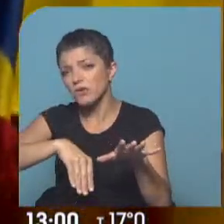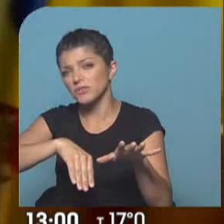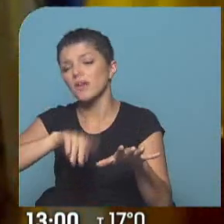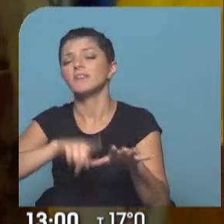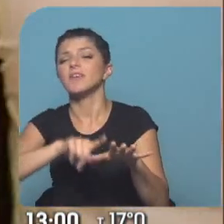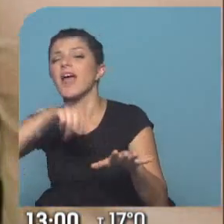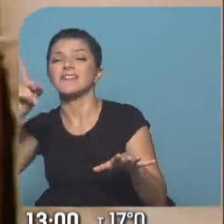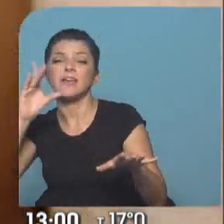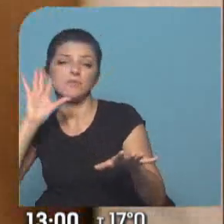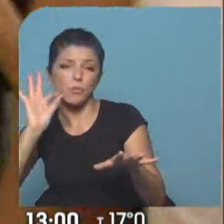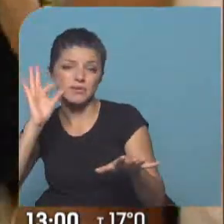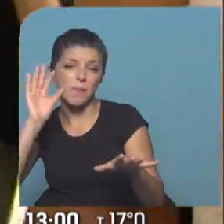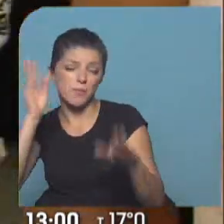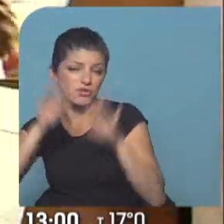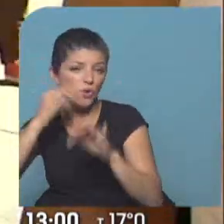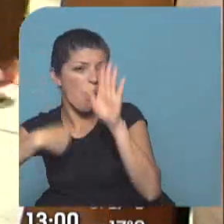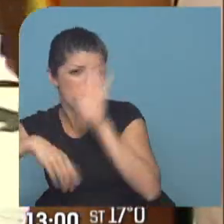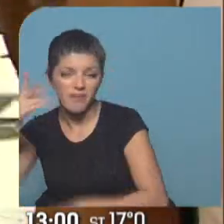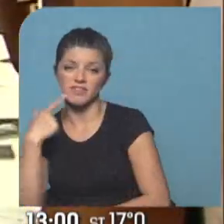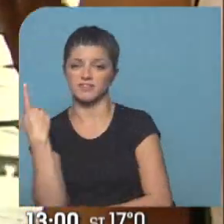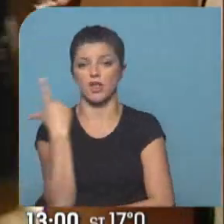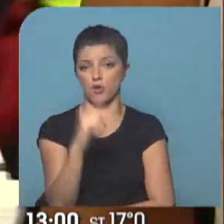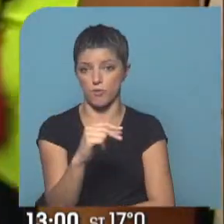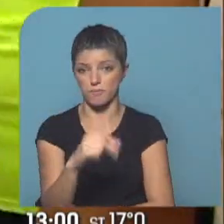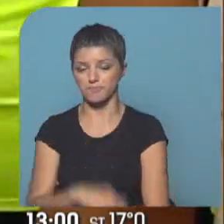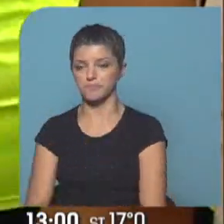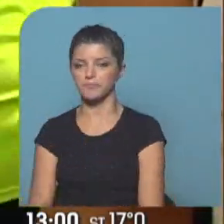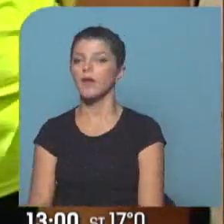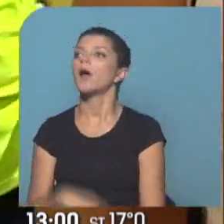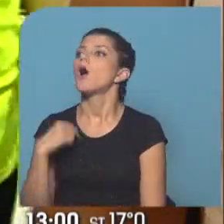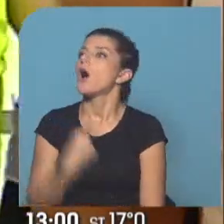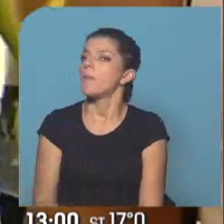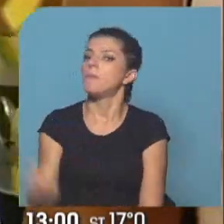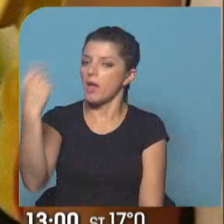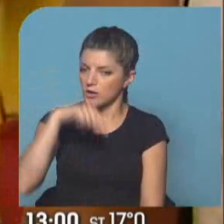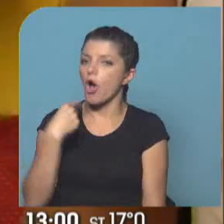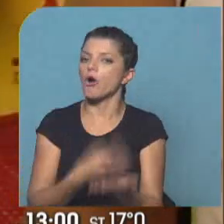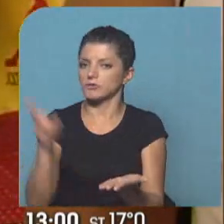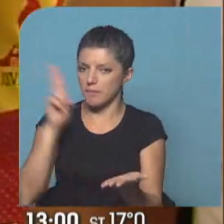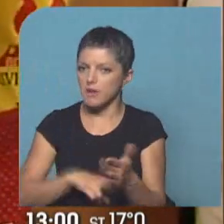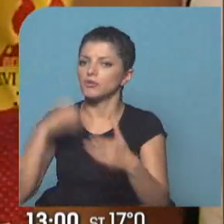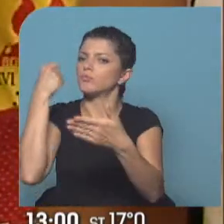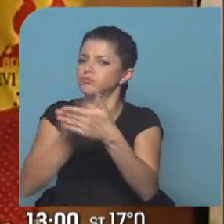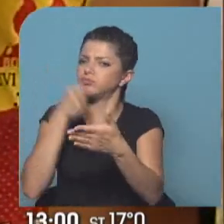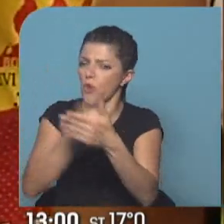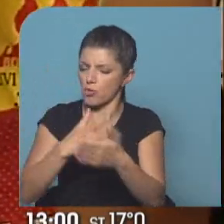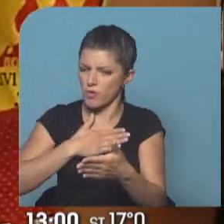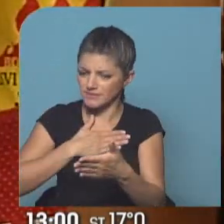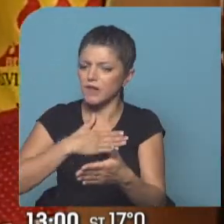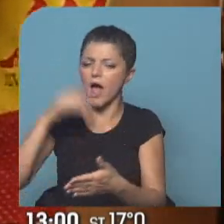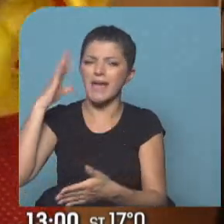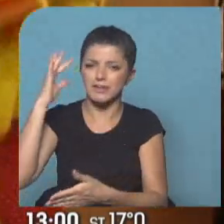la ruptura. Pues venimos un año más aquí para intentar luchar por lo que creemos, por